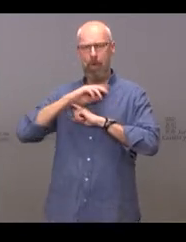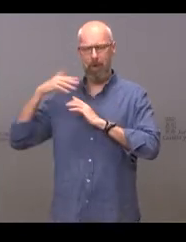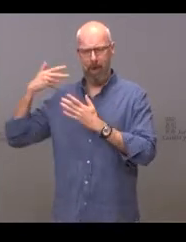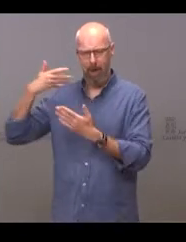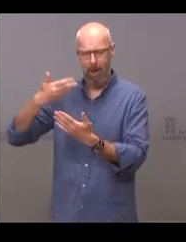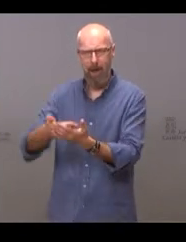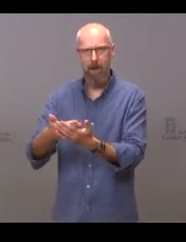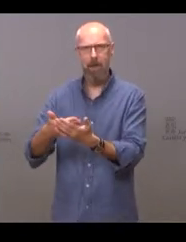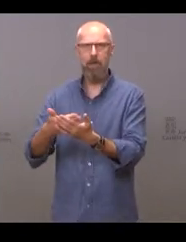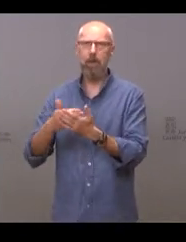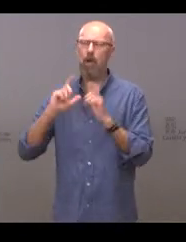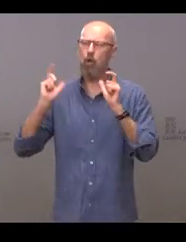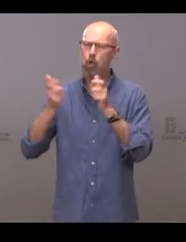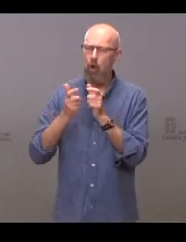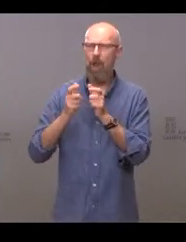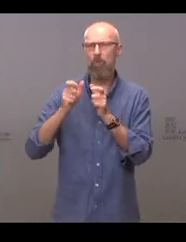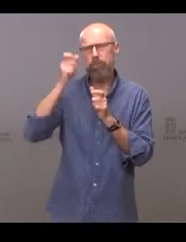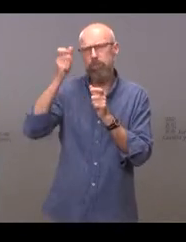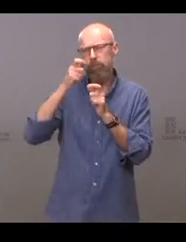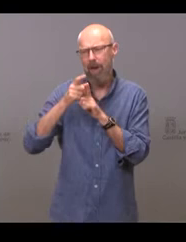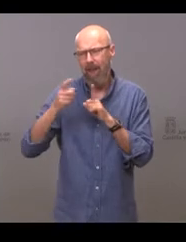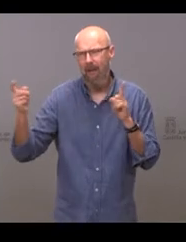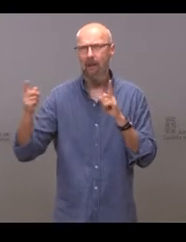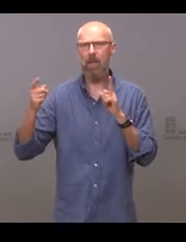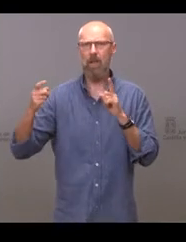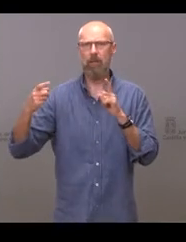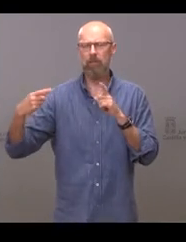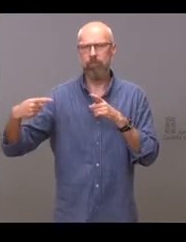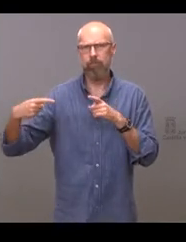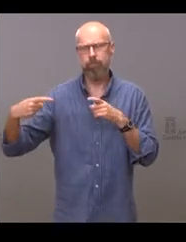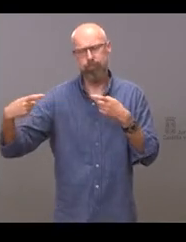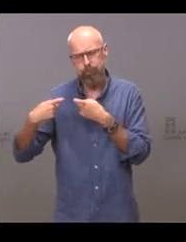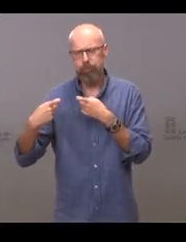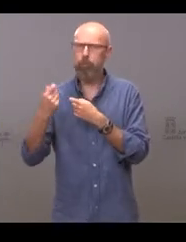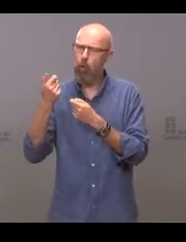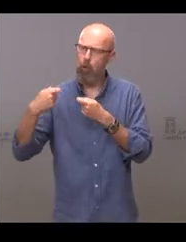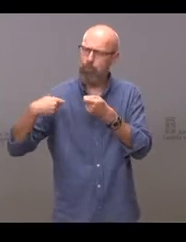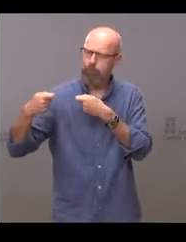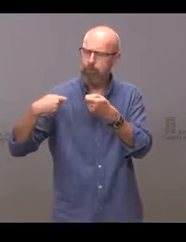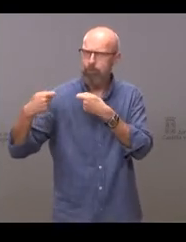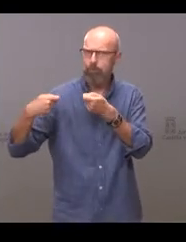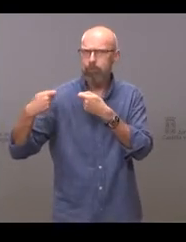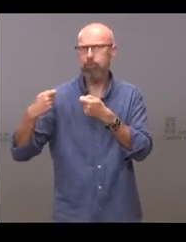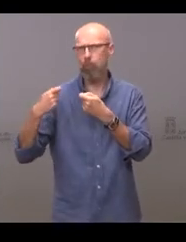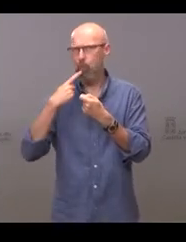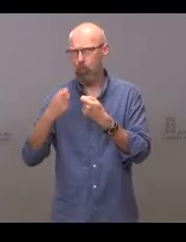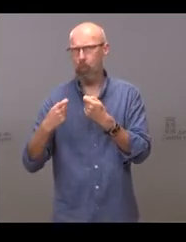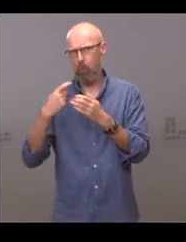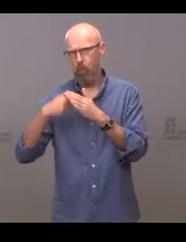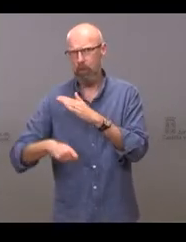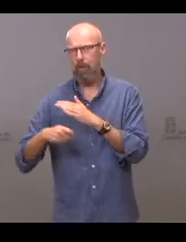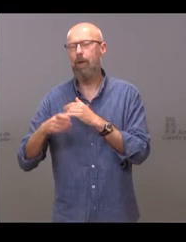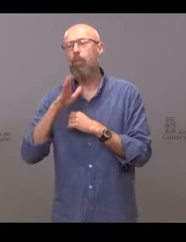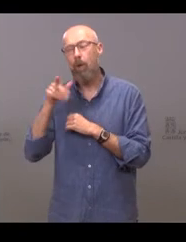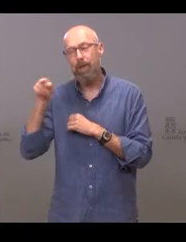largas tediosas con mucha tensión y eso requiere un reconocimiento y un agradecimiento a esas personas